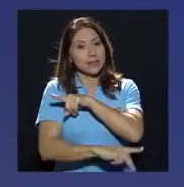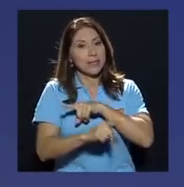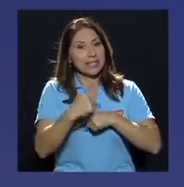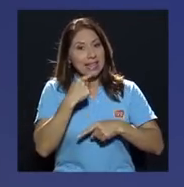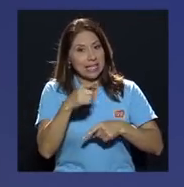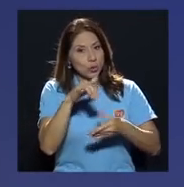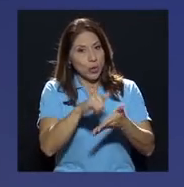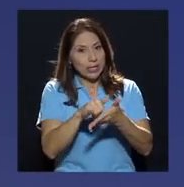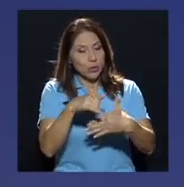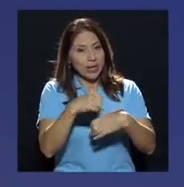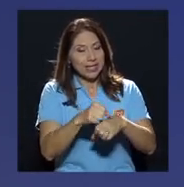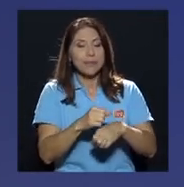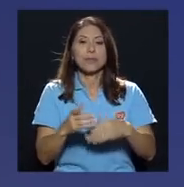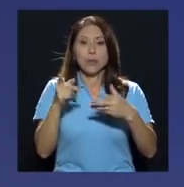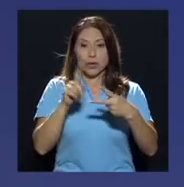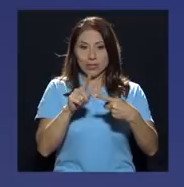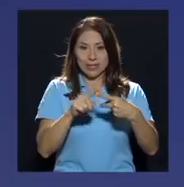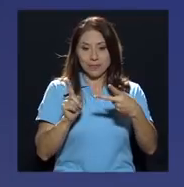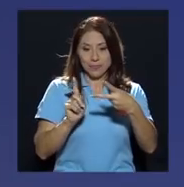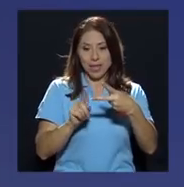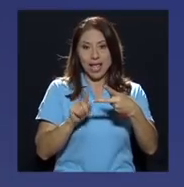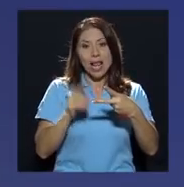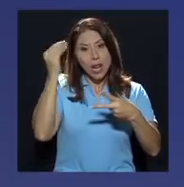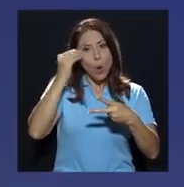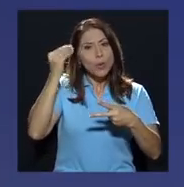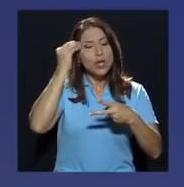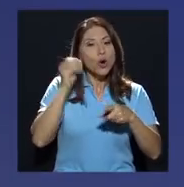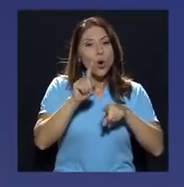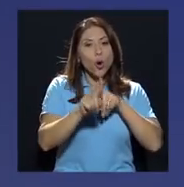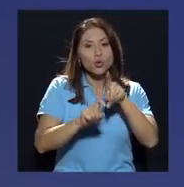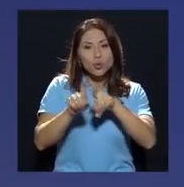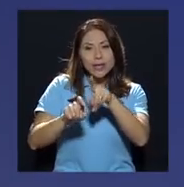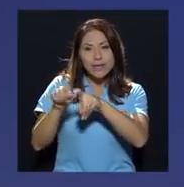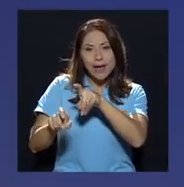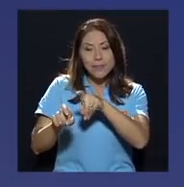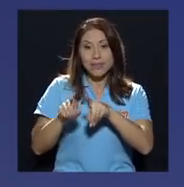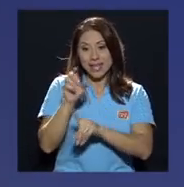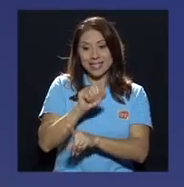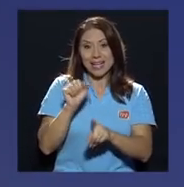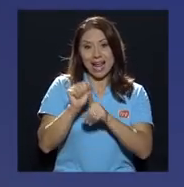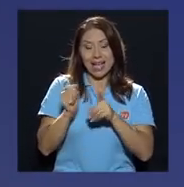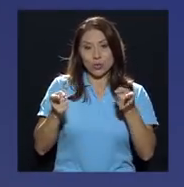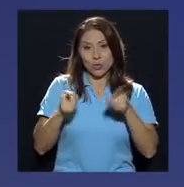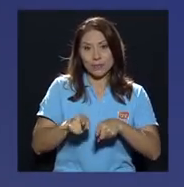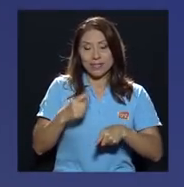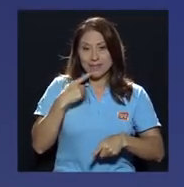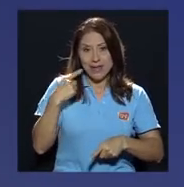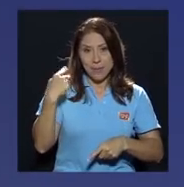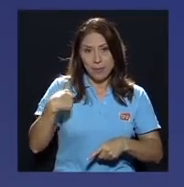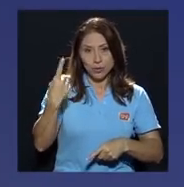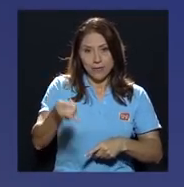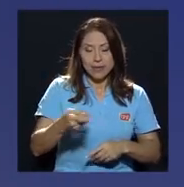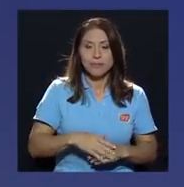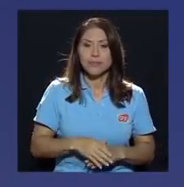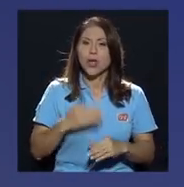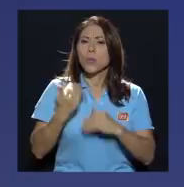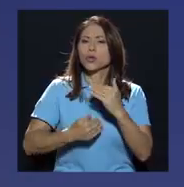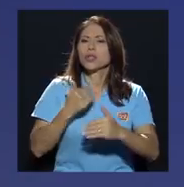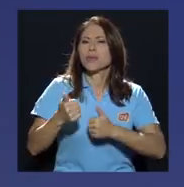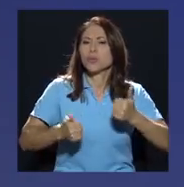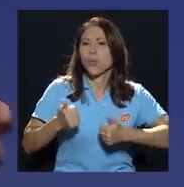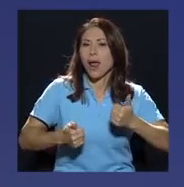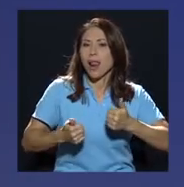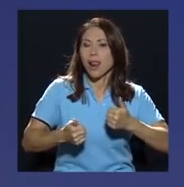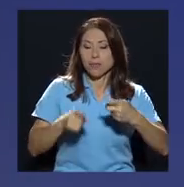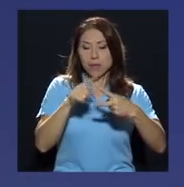jurisdiccional luego tenemos la vía de la opinión consultiva que es el caso específico que veríamos más adelante como es el